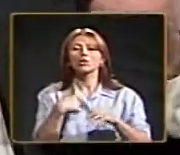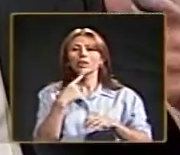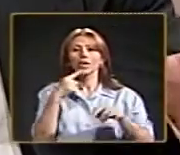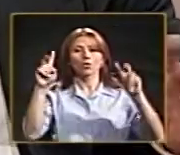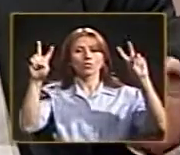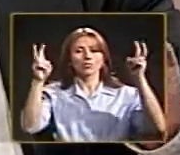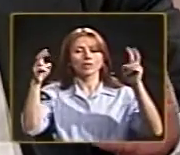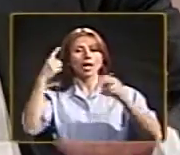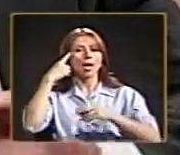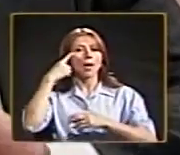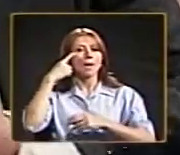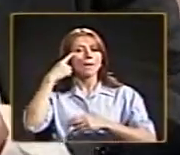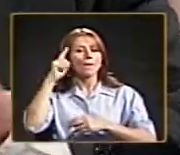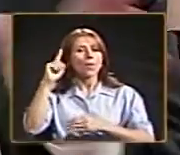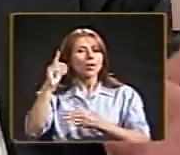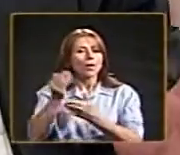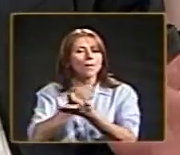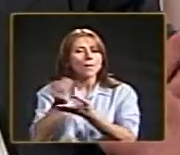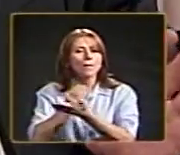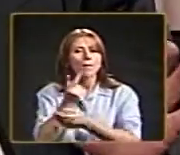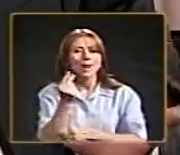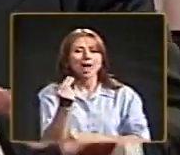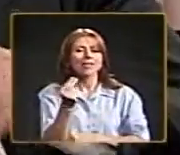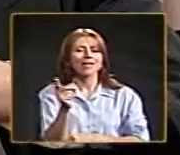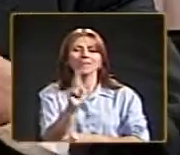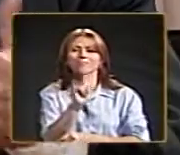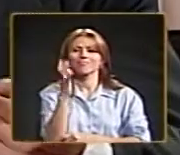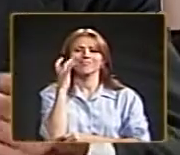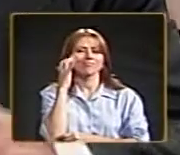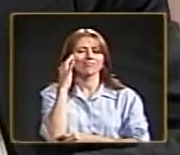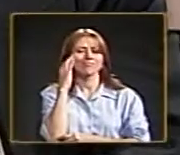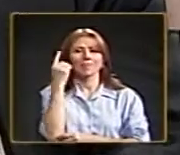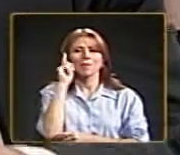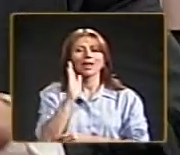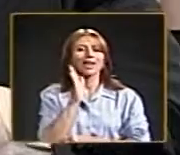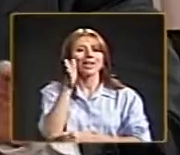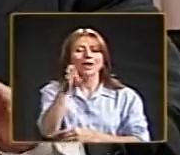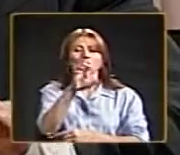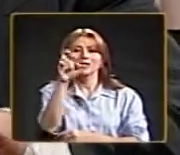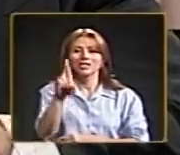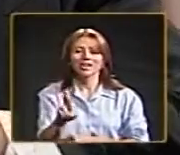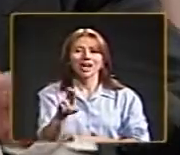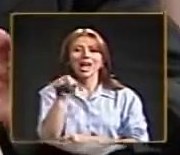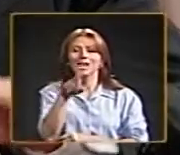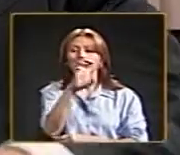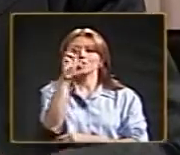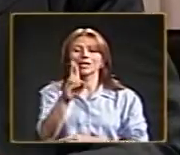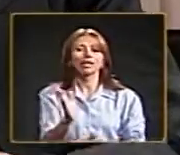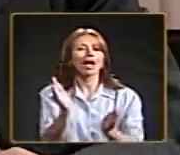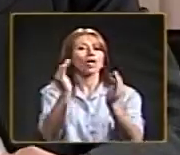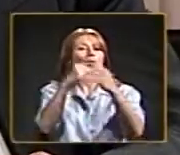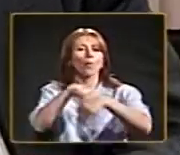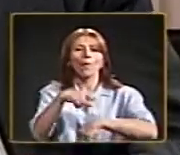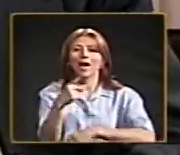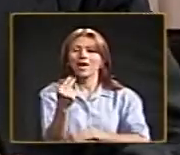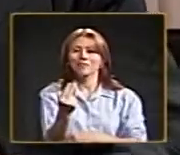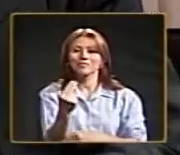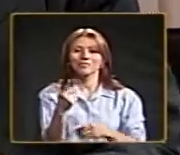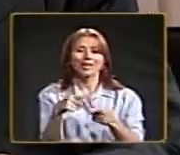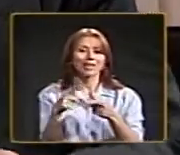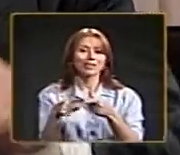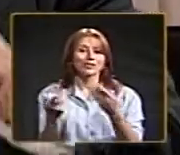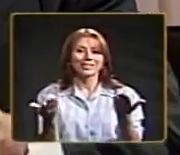plata, si quieren ir a No, Costa Rica, por plata no hay que no van a preocuparse, ir, claro. no hay. Por plata no hay que preocuparse, no hay. Y